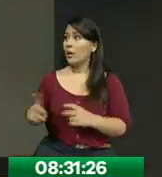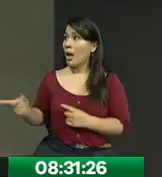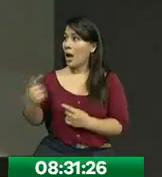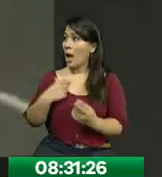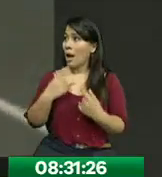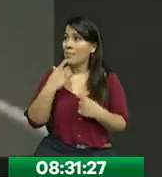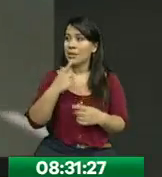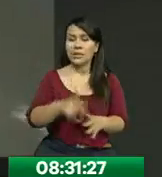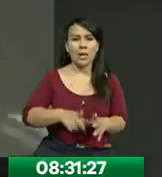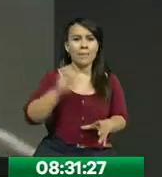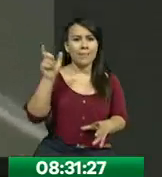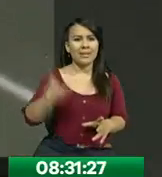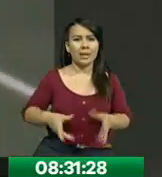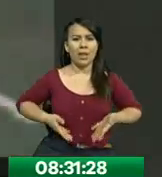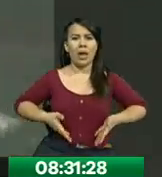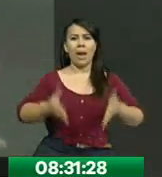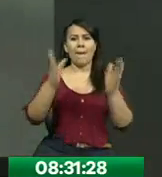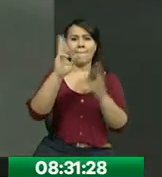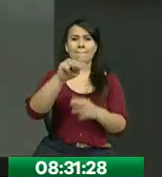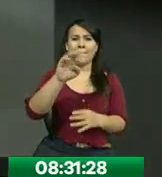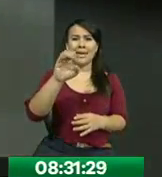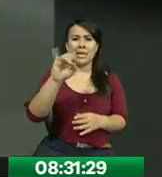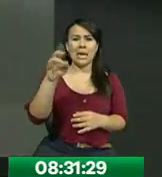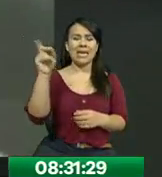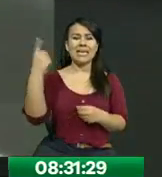Cantón Mejía, que cubre la ruta hacia la capital.